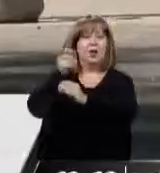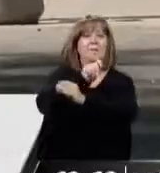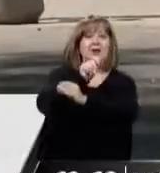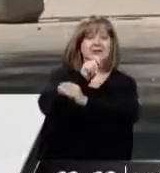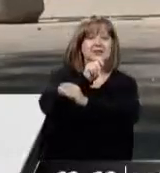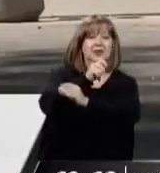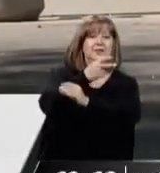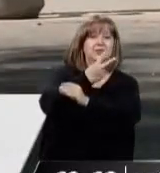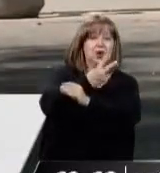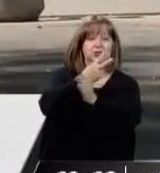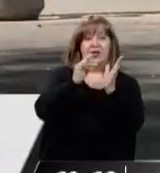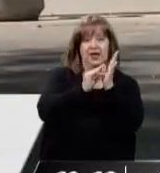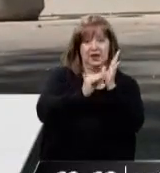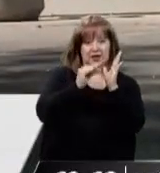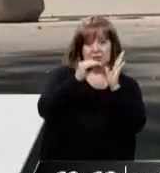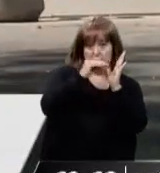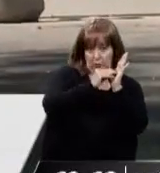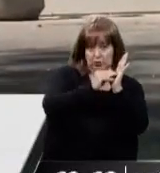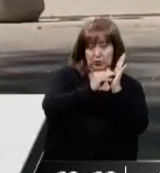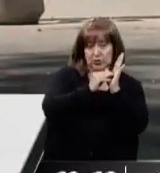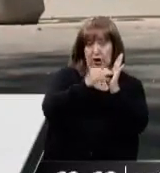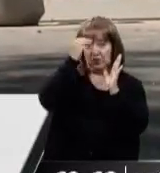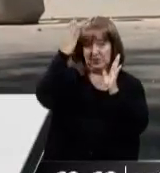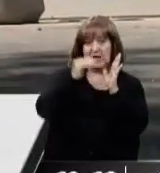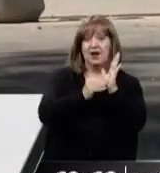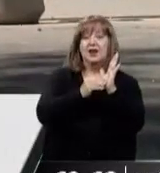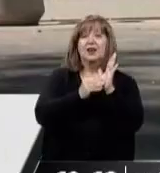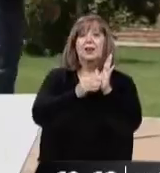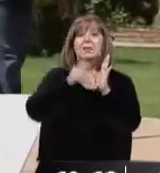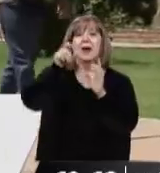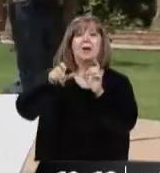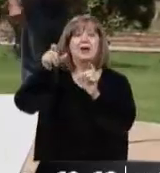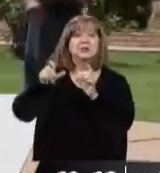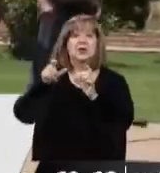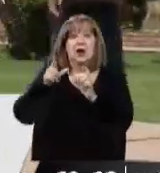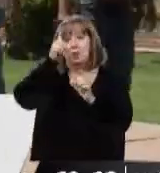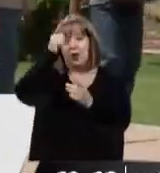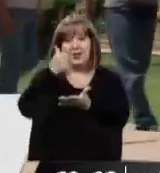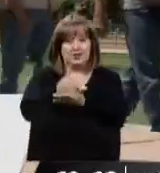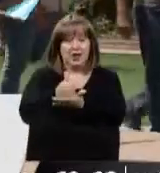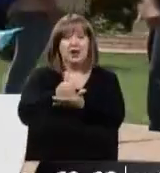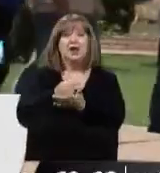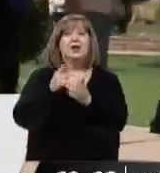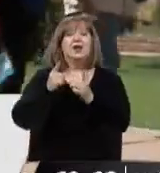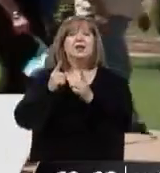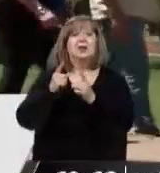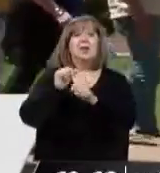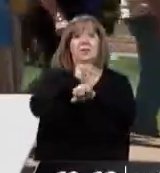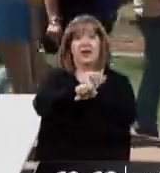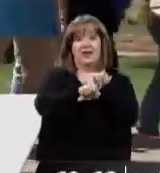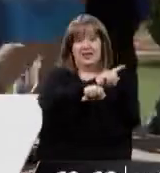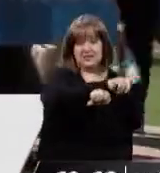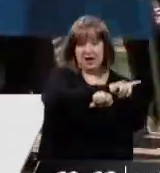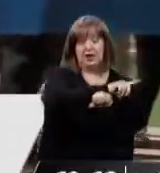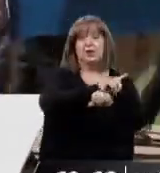en dos decretos de aumentos para personal activo de la Policía de Mendoza y del Servicio Penitenciario